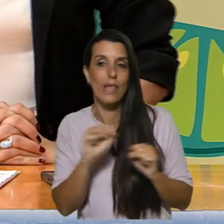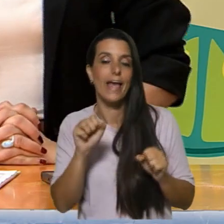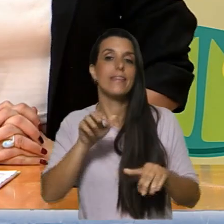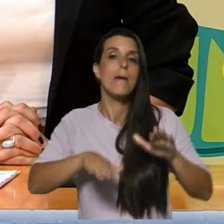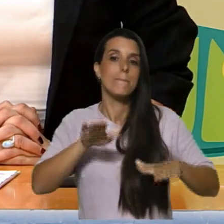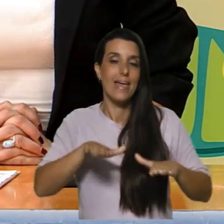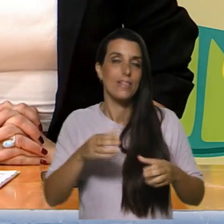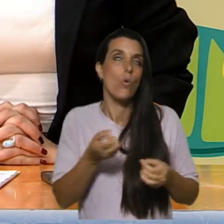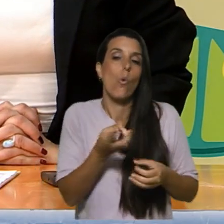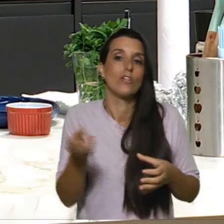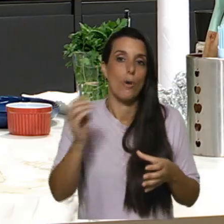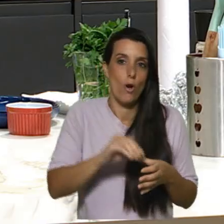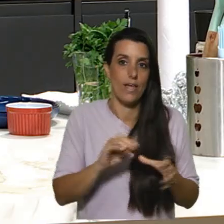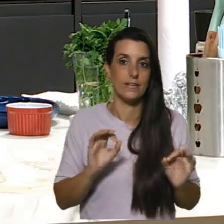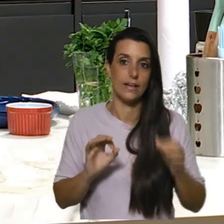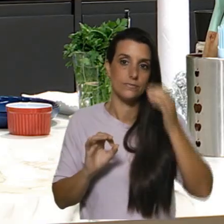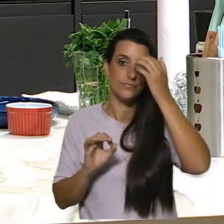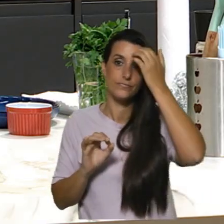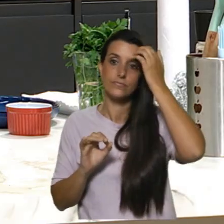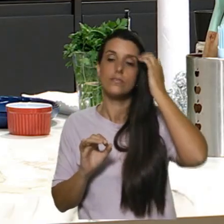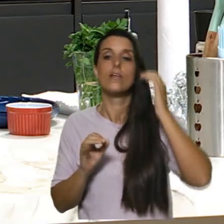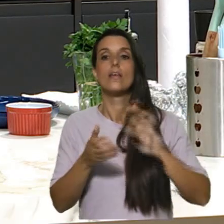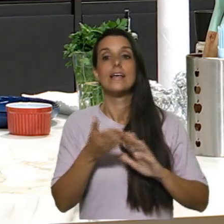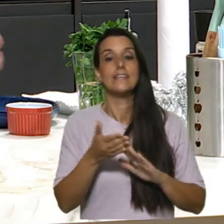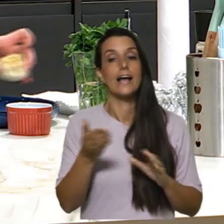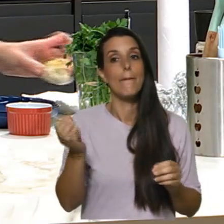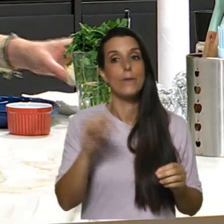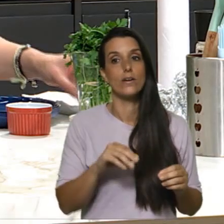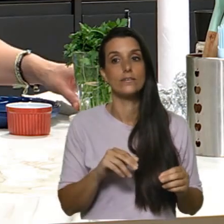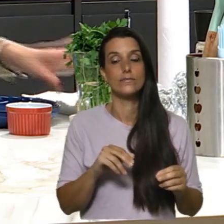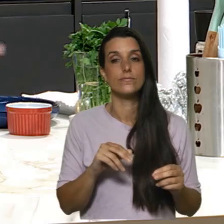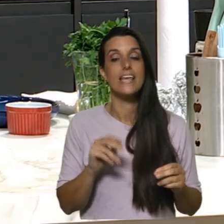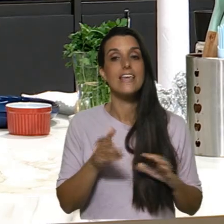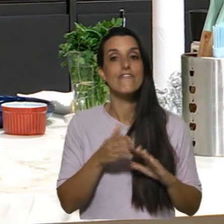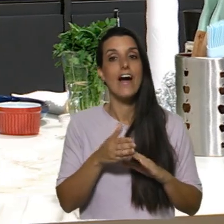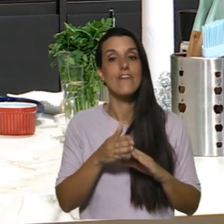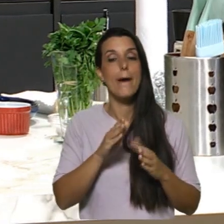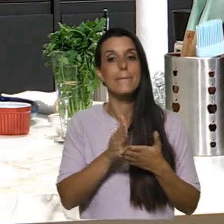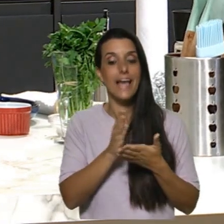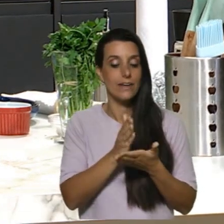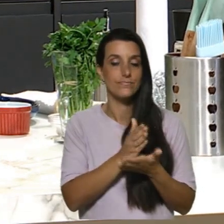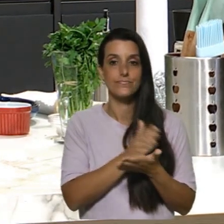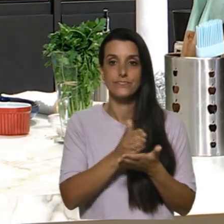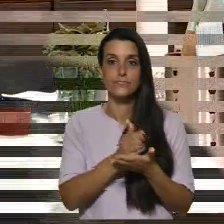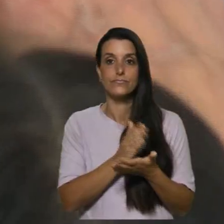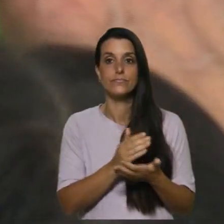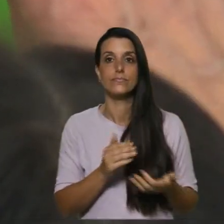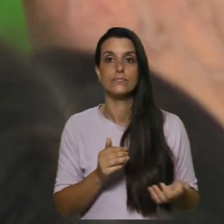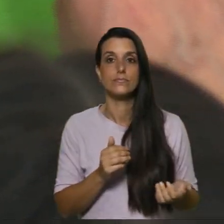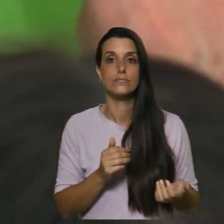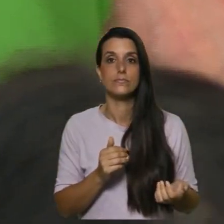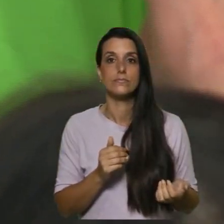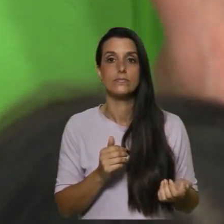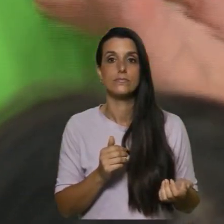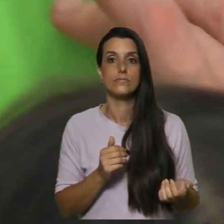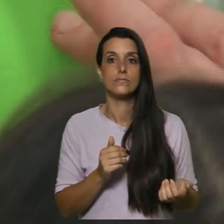la intensidad de cuánto le puedes poner, ¿no? La sacamos así y lo vamos como a picar con el. Tengo